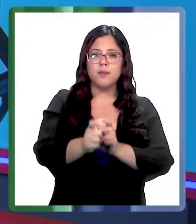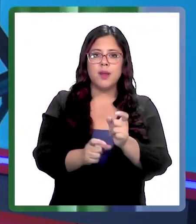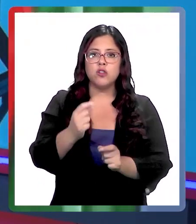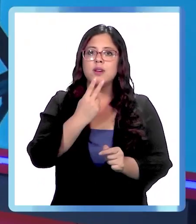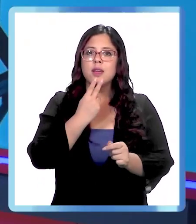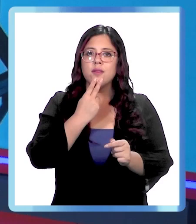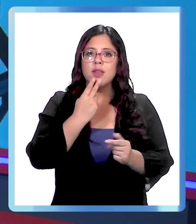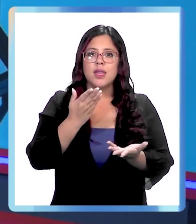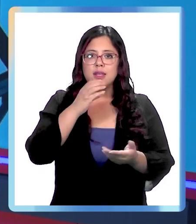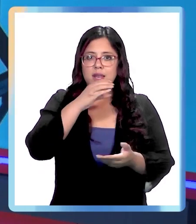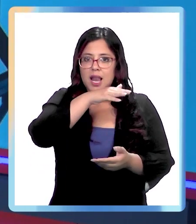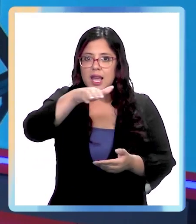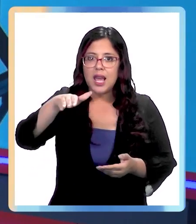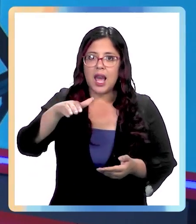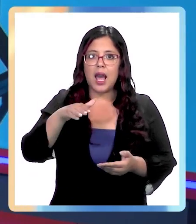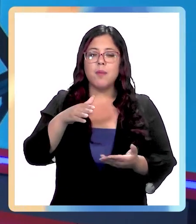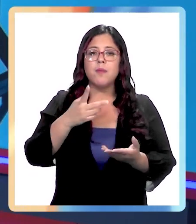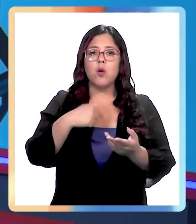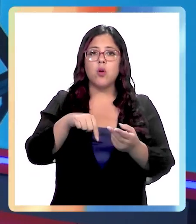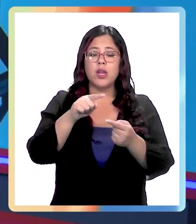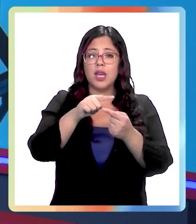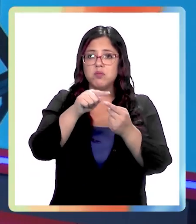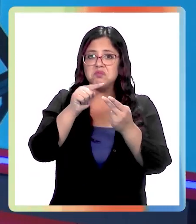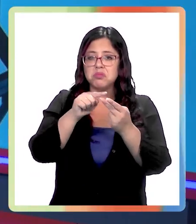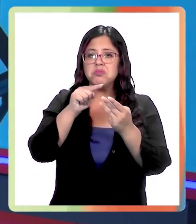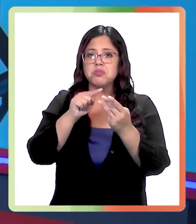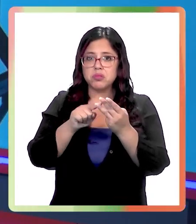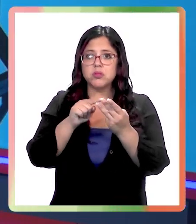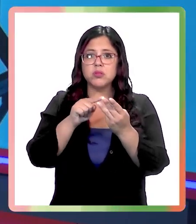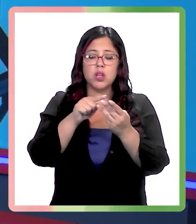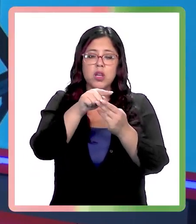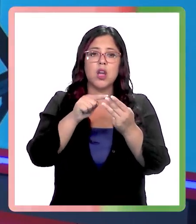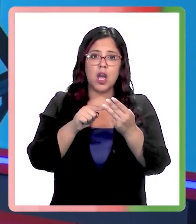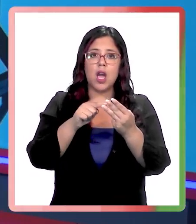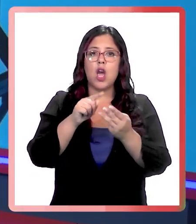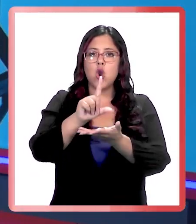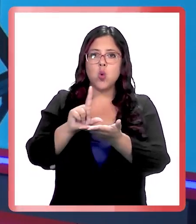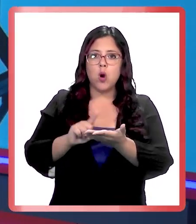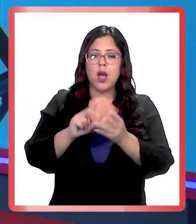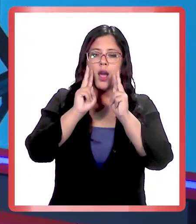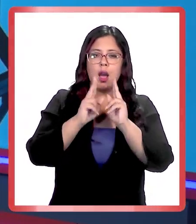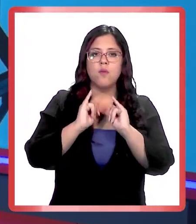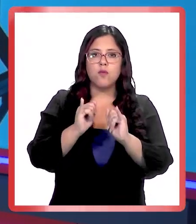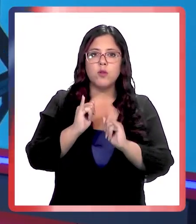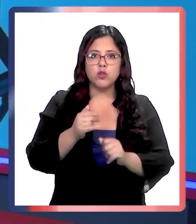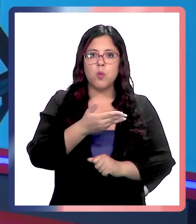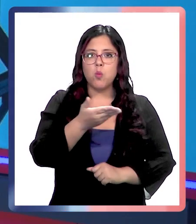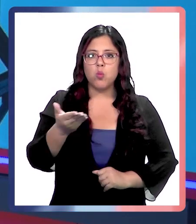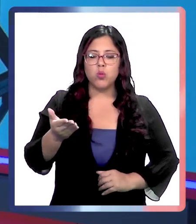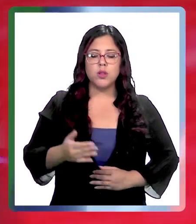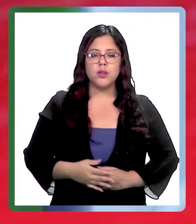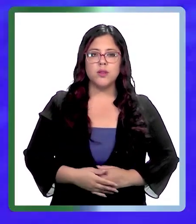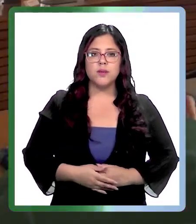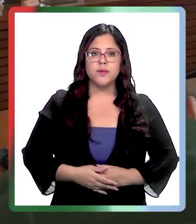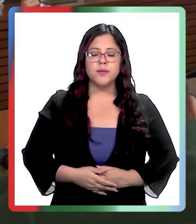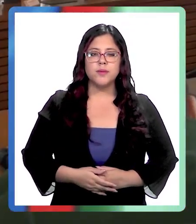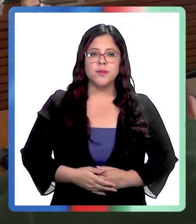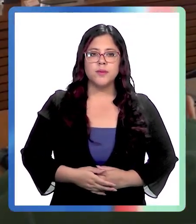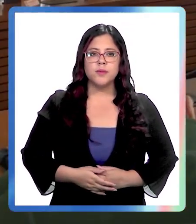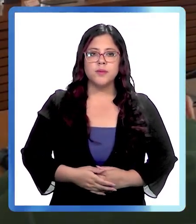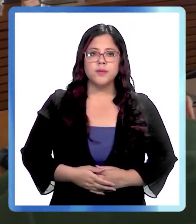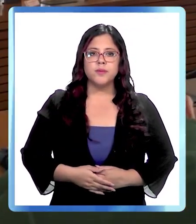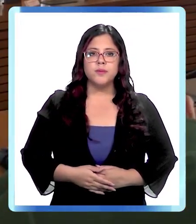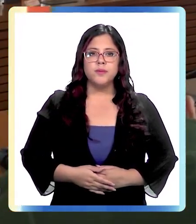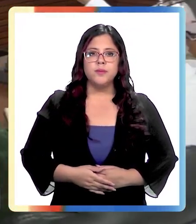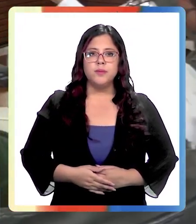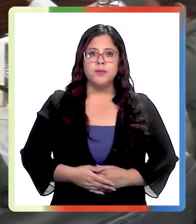de los sectores rurales de Chucauco, Santa Paula y 9 de Julio. Los detalles en la nota de Pucón TV.